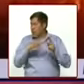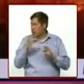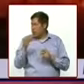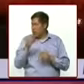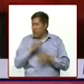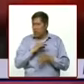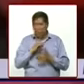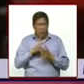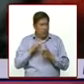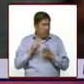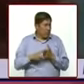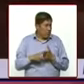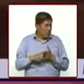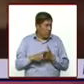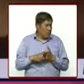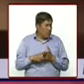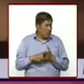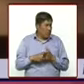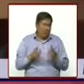Entonces,